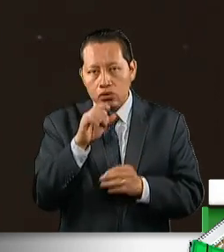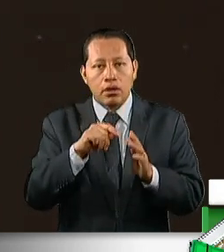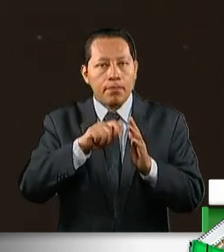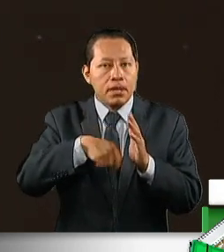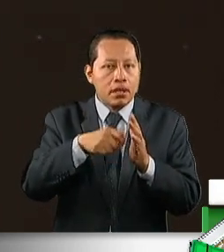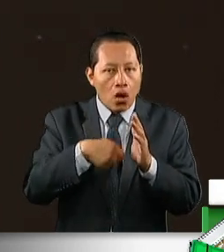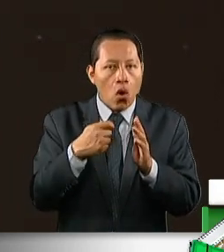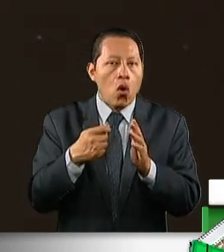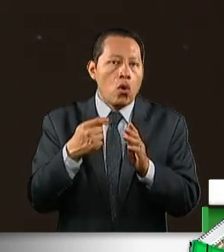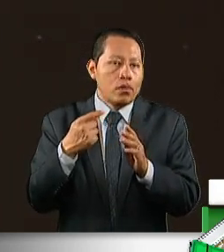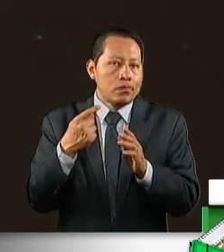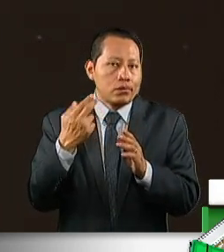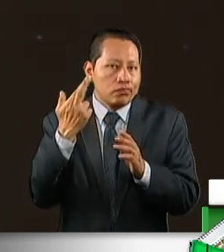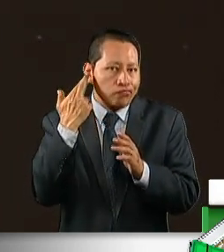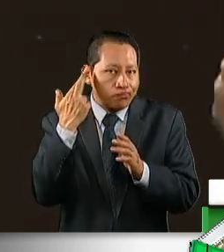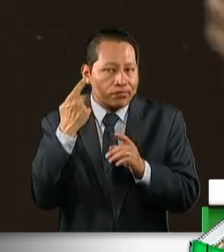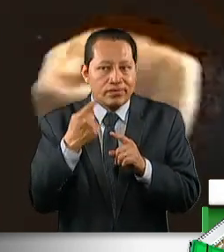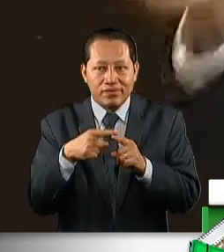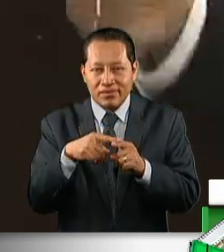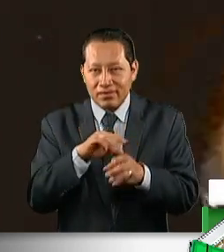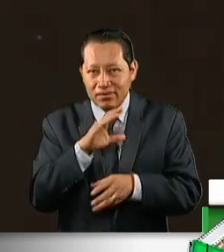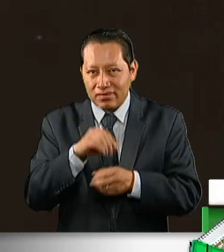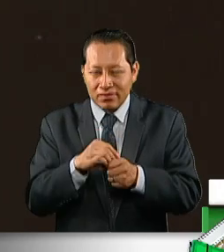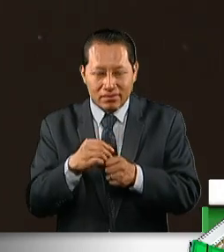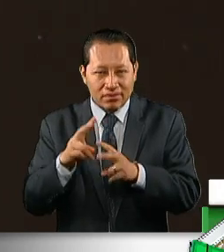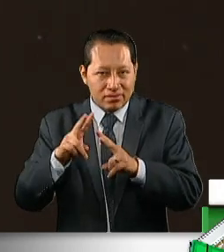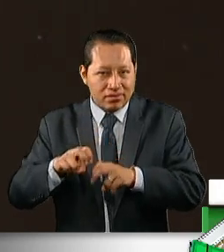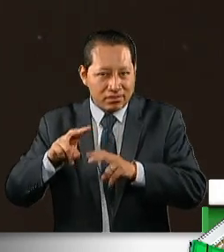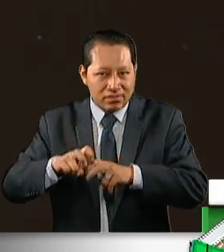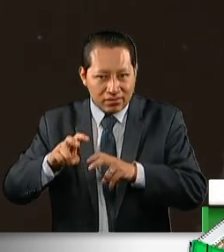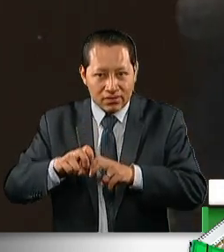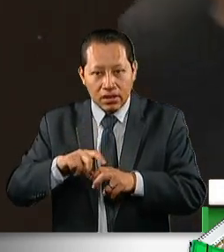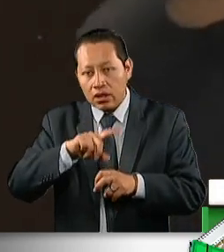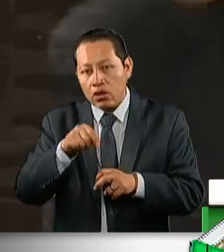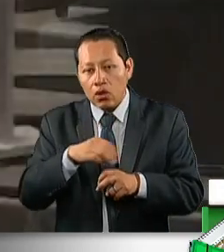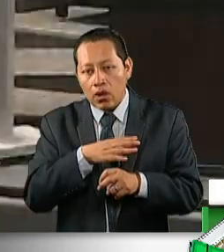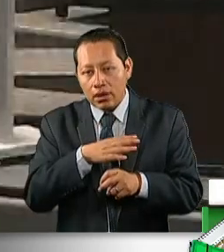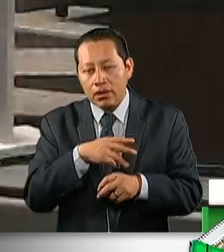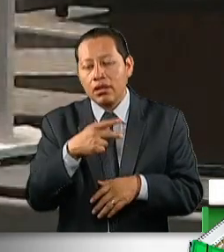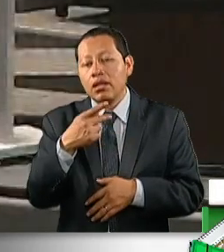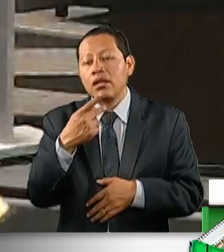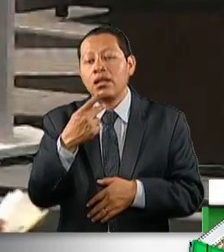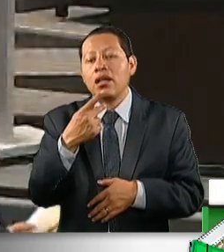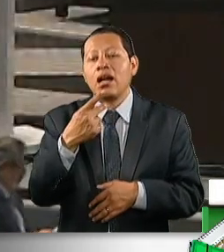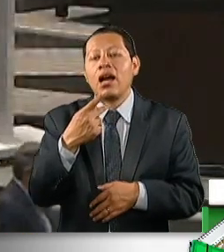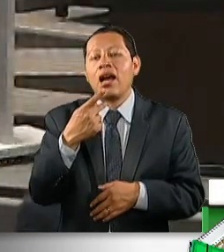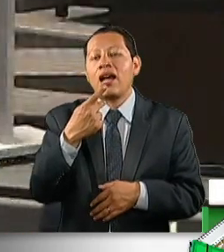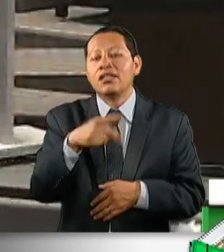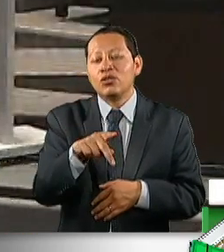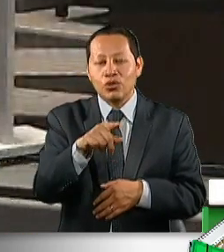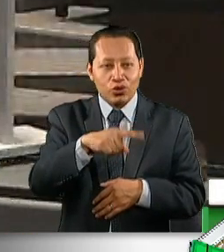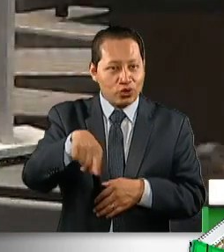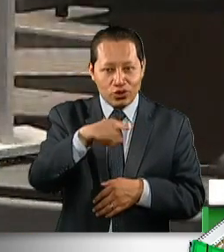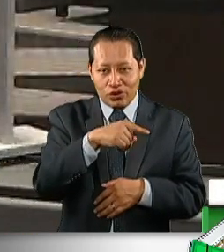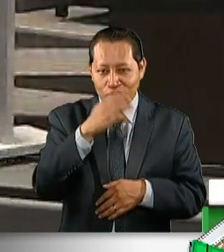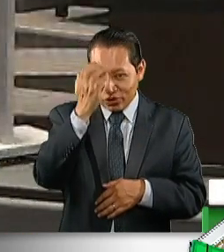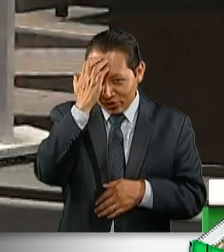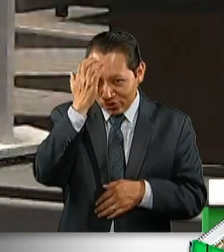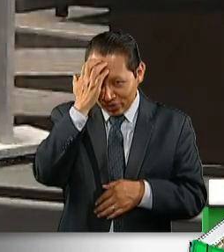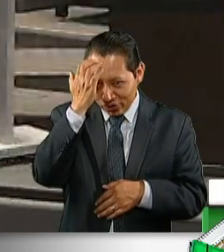audios Y con esa información a sus conocidos le están marcando a sus conocidos